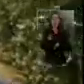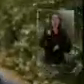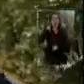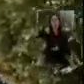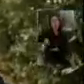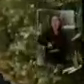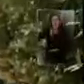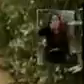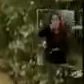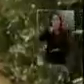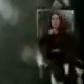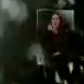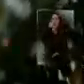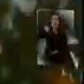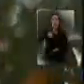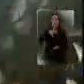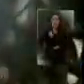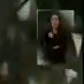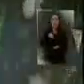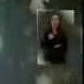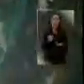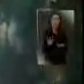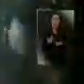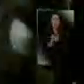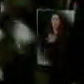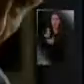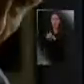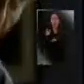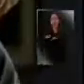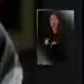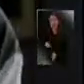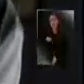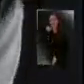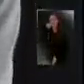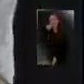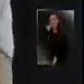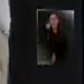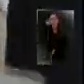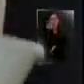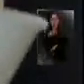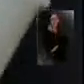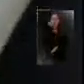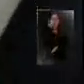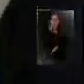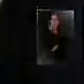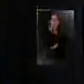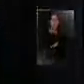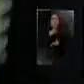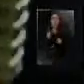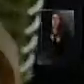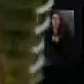una cucharadita de aceite de oliva en la mañana, con una gotita de limón,